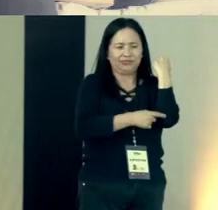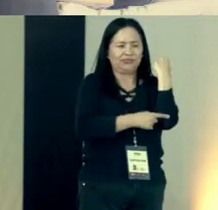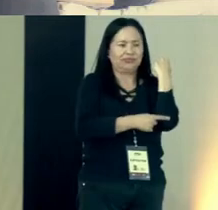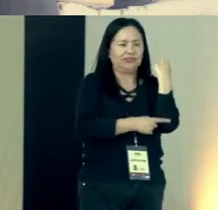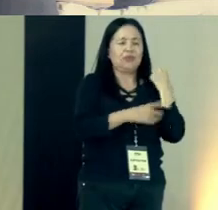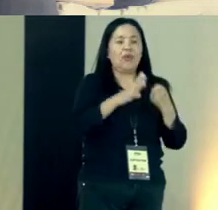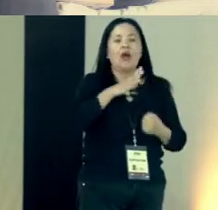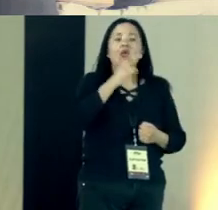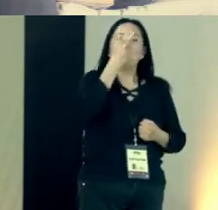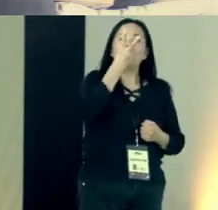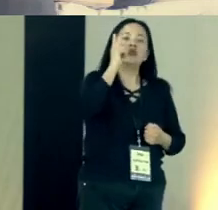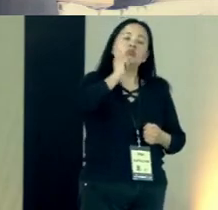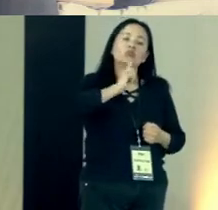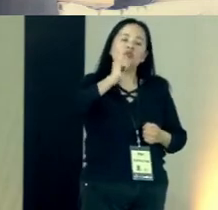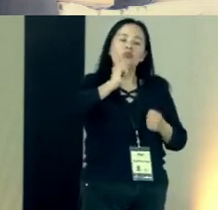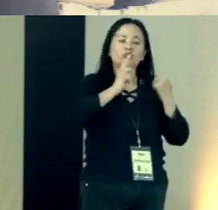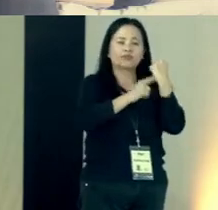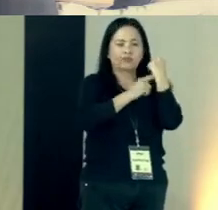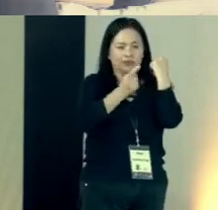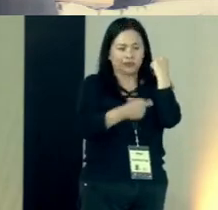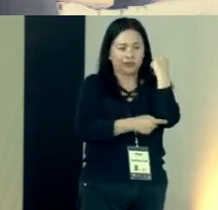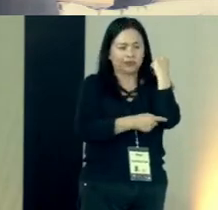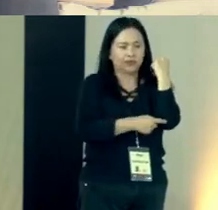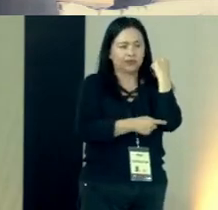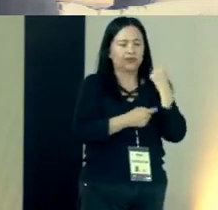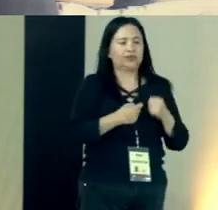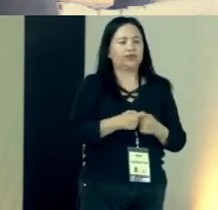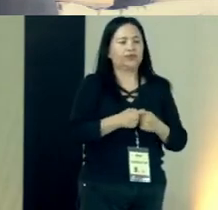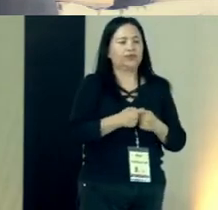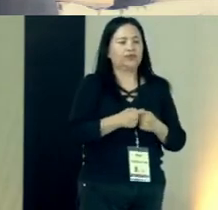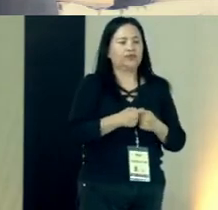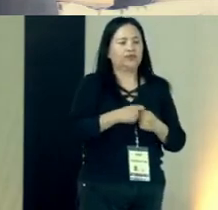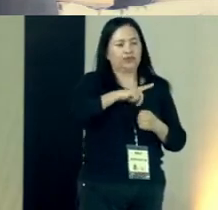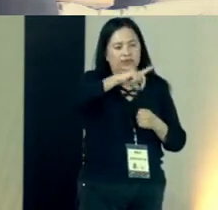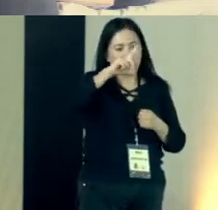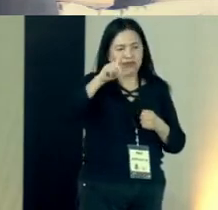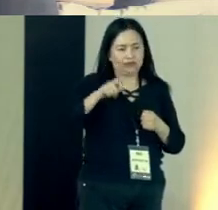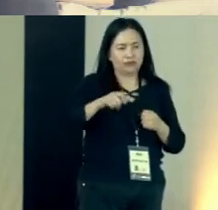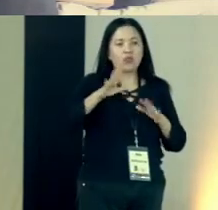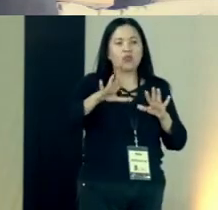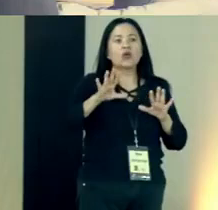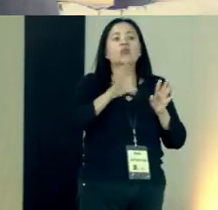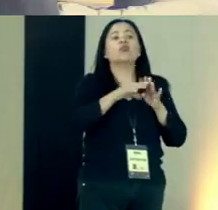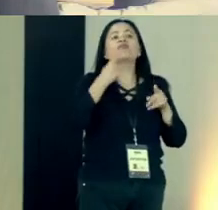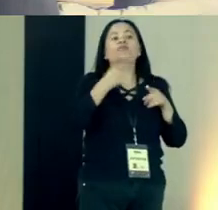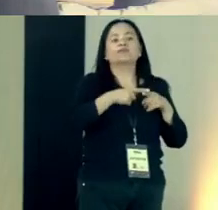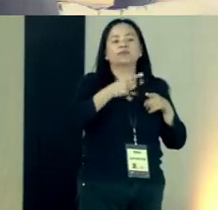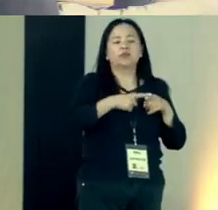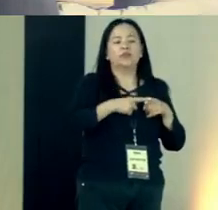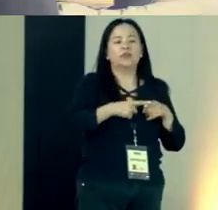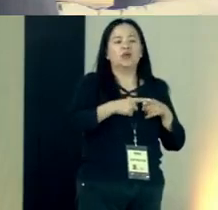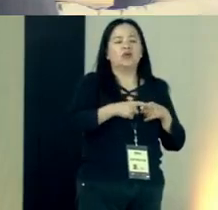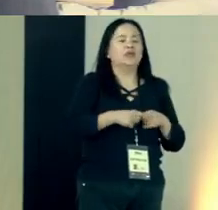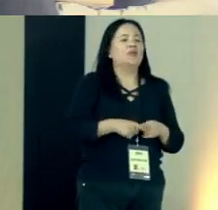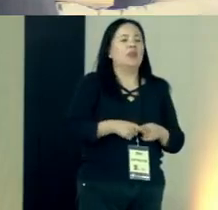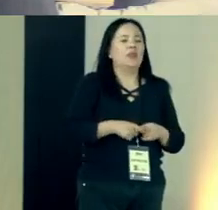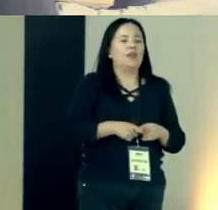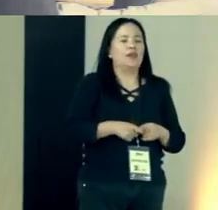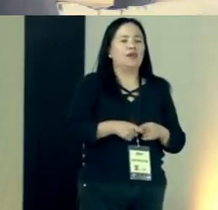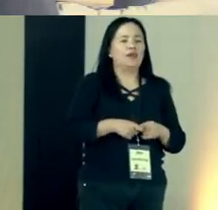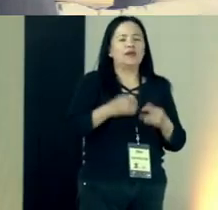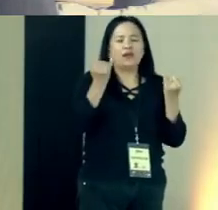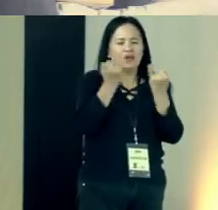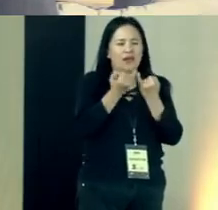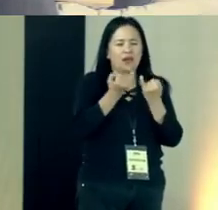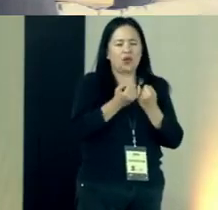bueno, hay dos mujeres embarazadas, ¿no? Y ahí la diferencia está en la posición social que ocupan, ¿no? Pero siempre, también